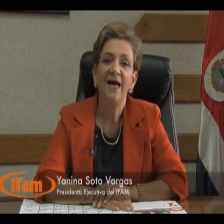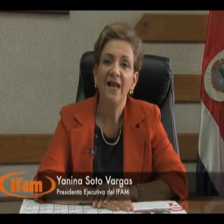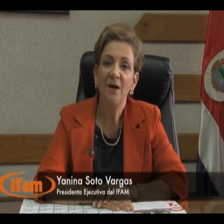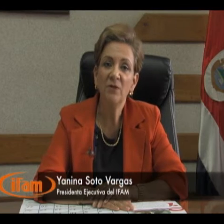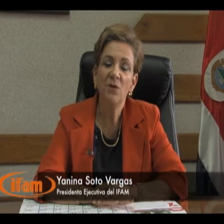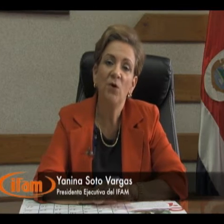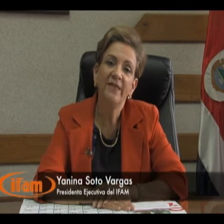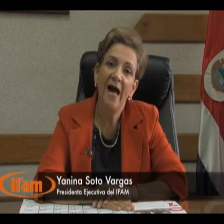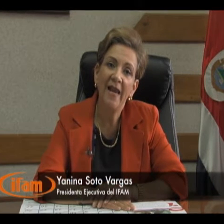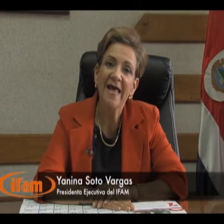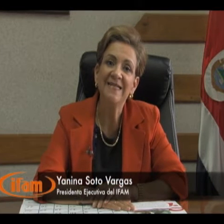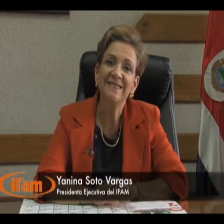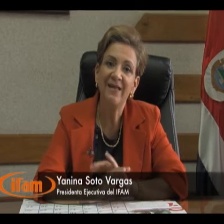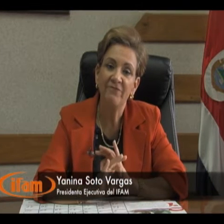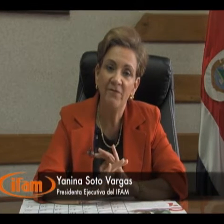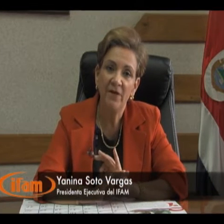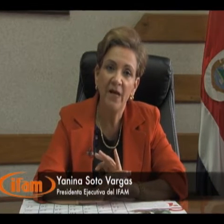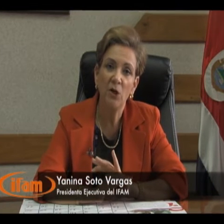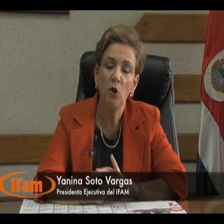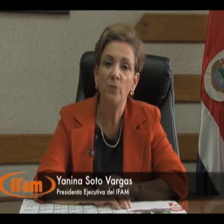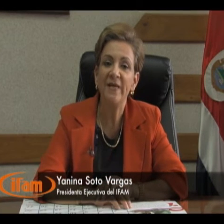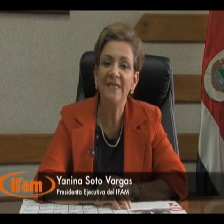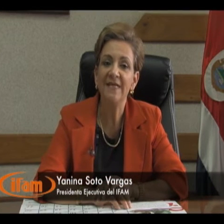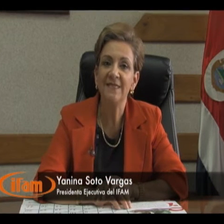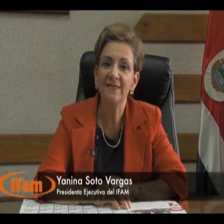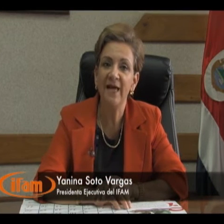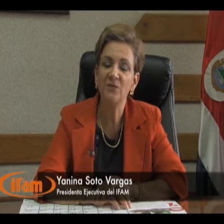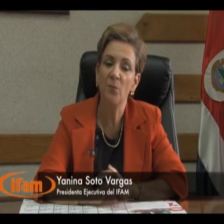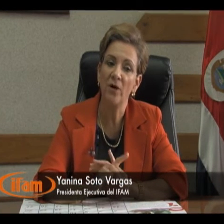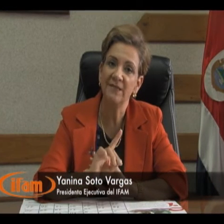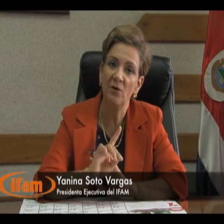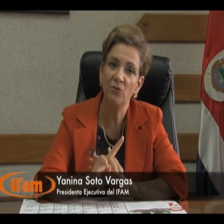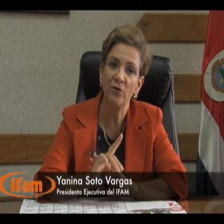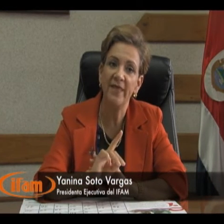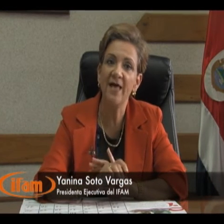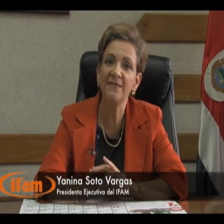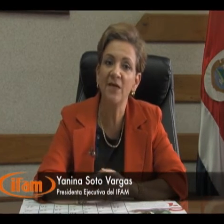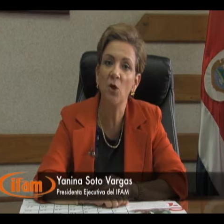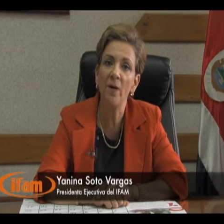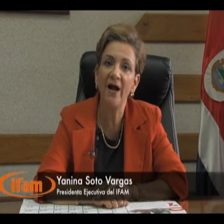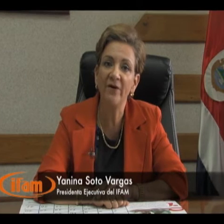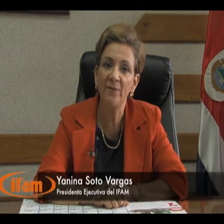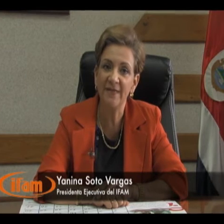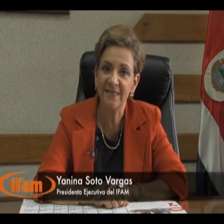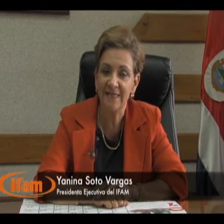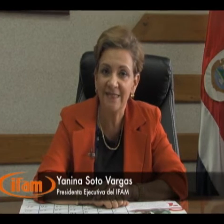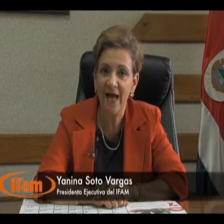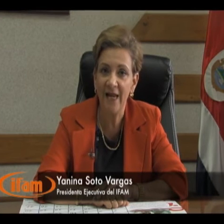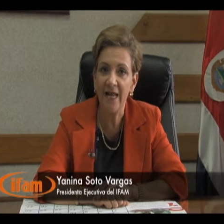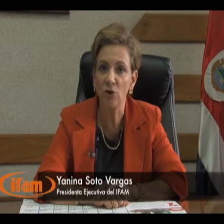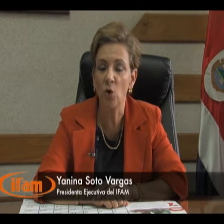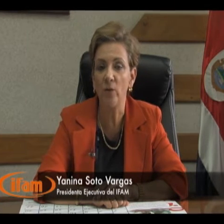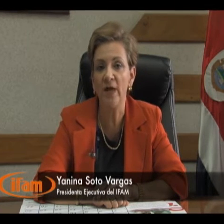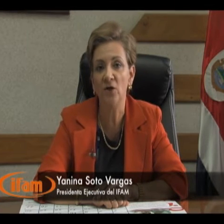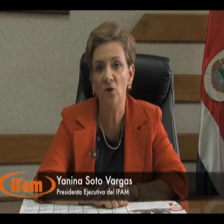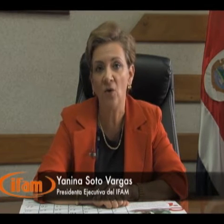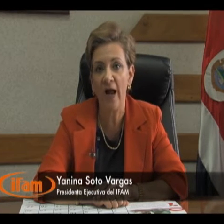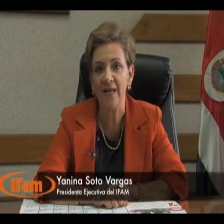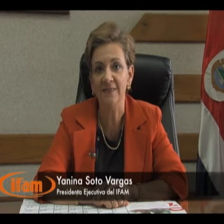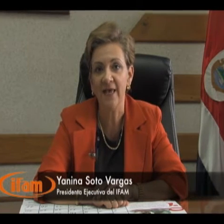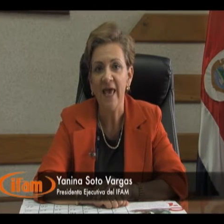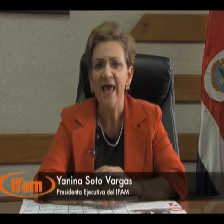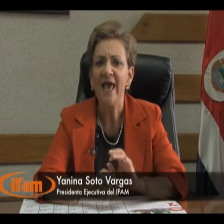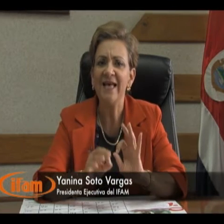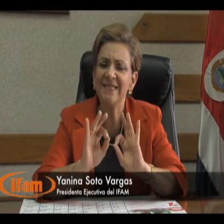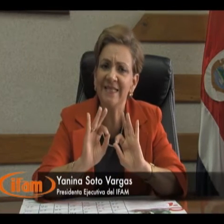Salgamos a votar este febrero 2016 por las autoridades que nos van a representar en los gobiernos